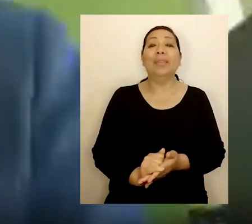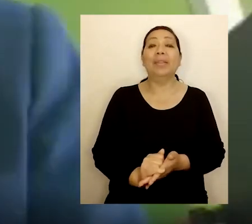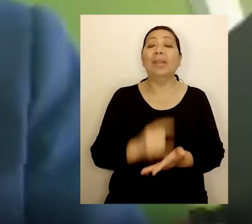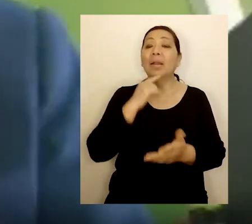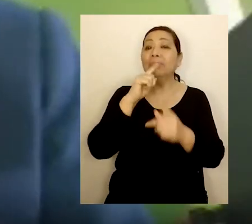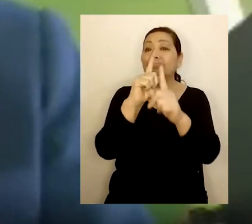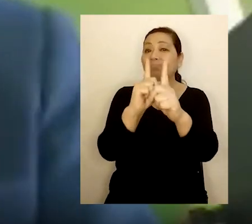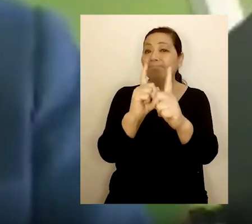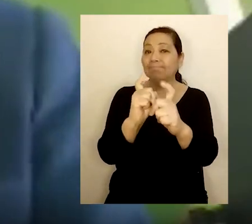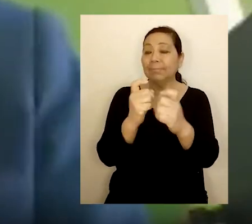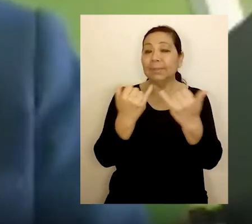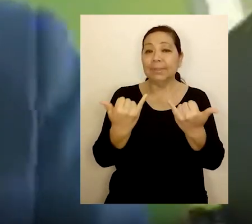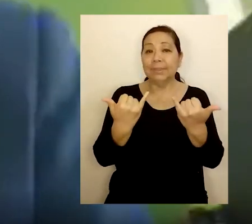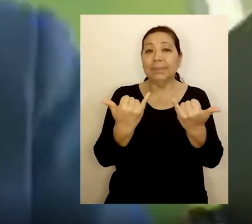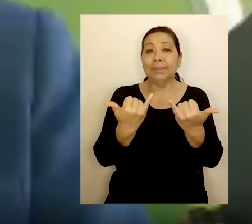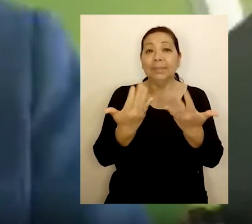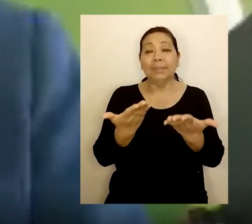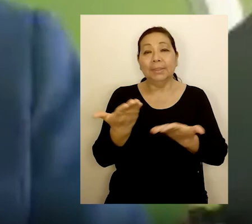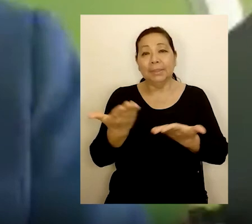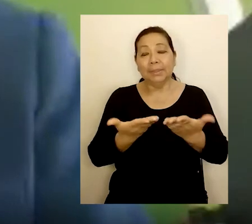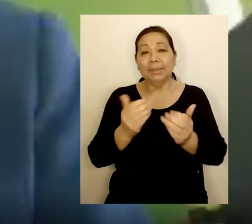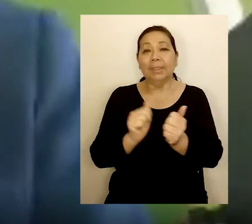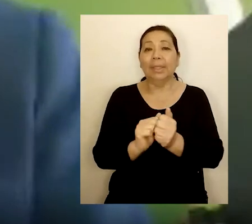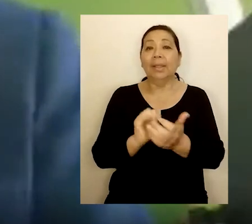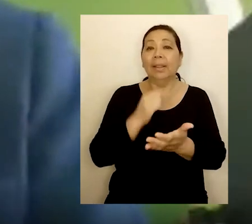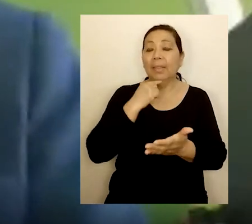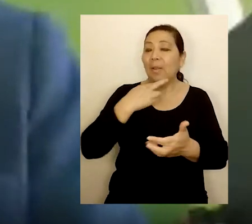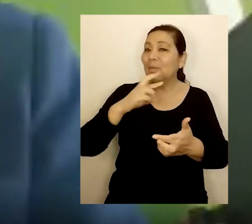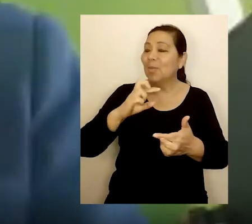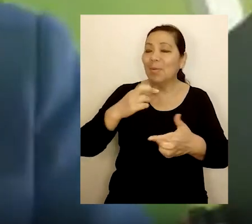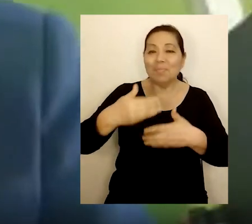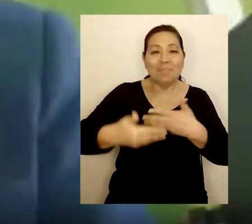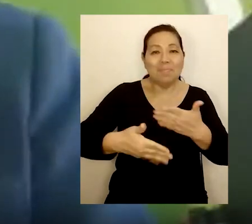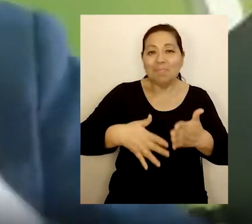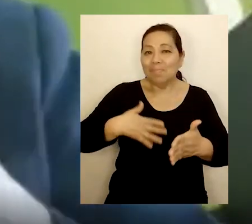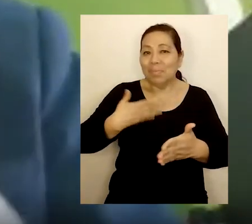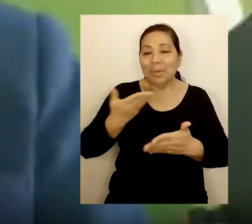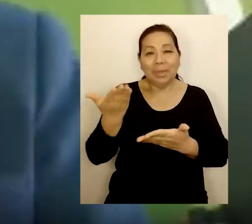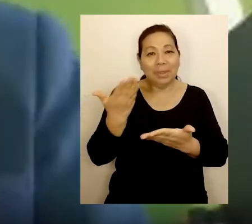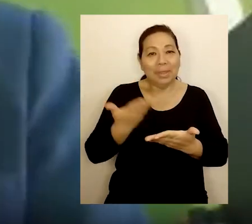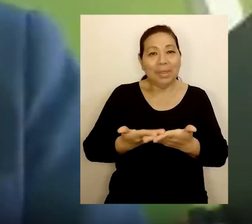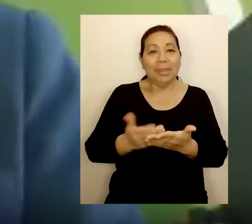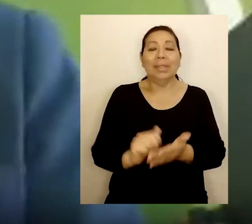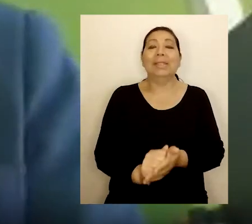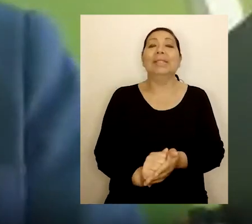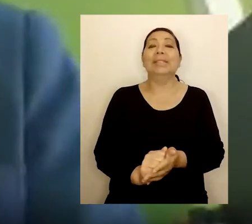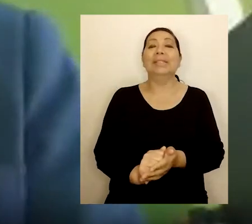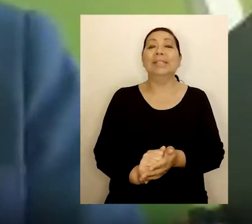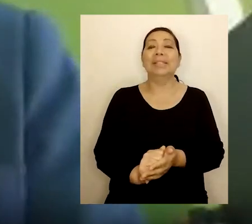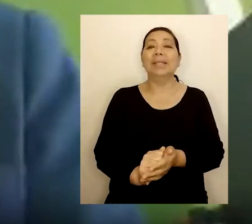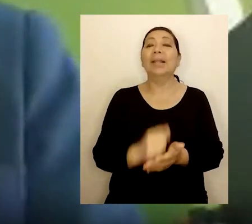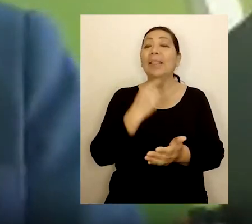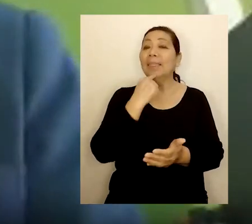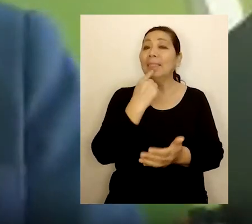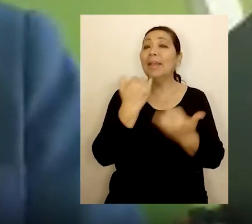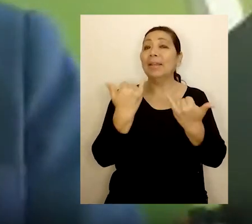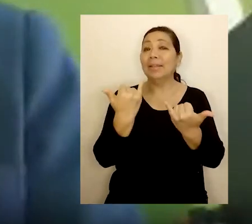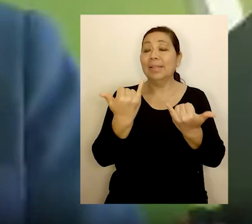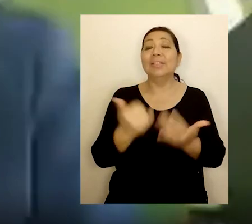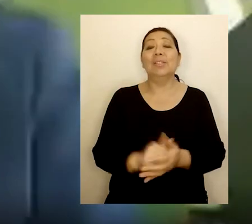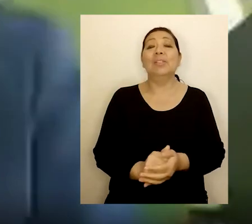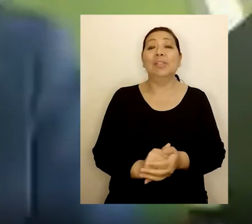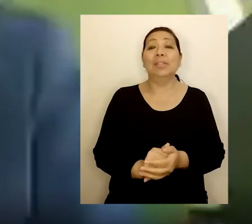ser el cuestionamiento, en este caso un auto calificatorio que declara improcedente el recurso de casación, advertimos que en ese